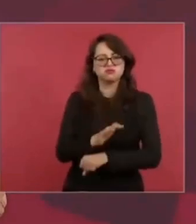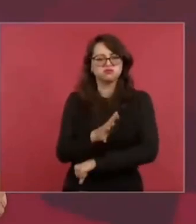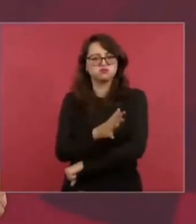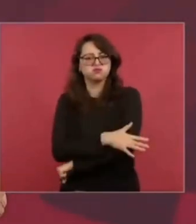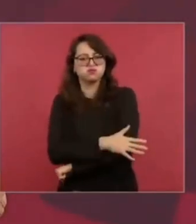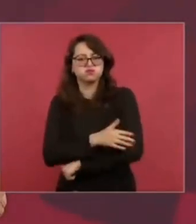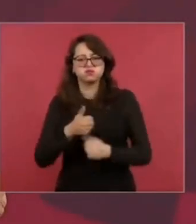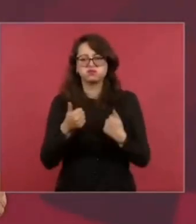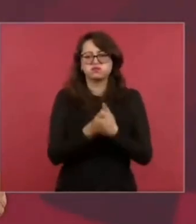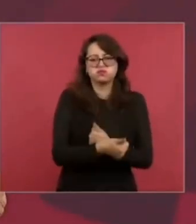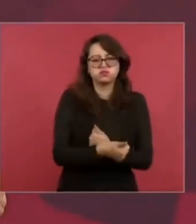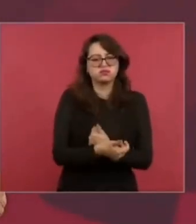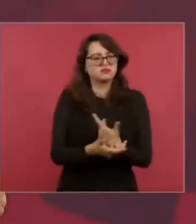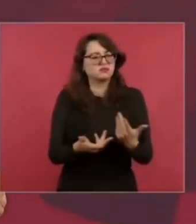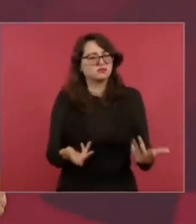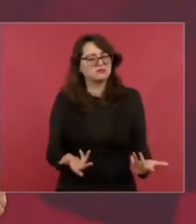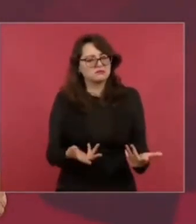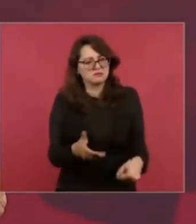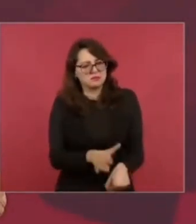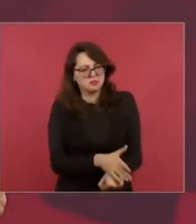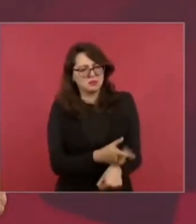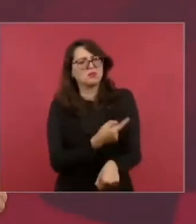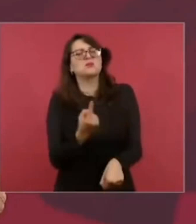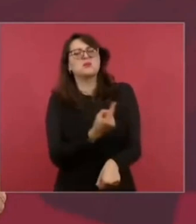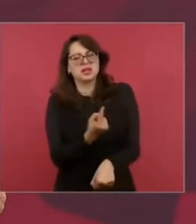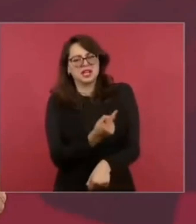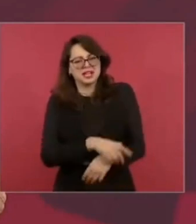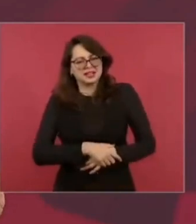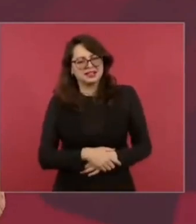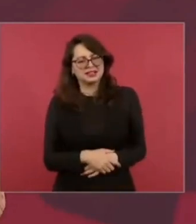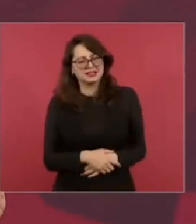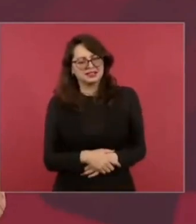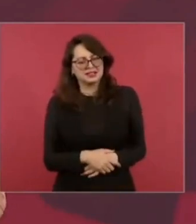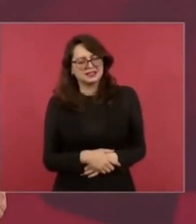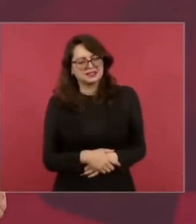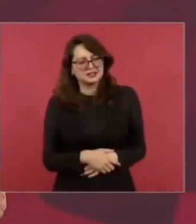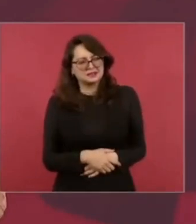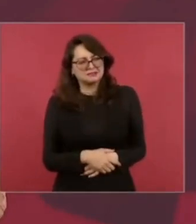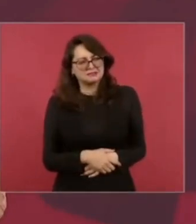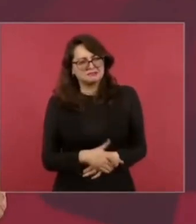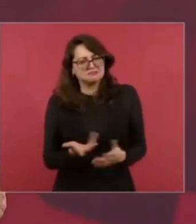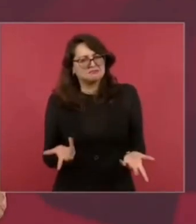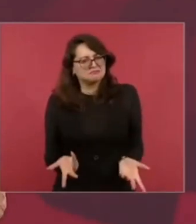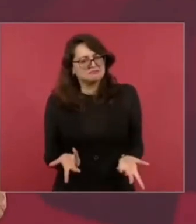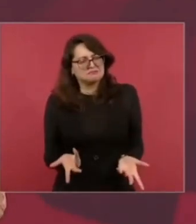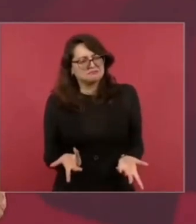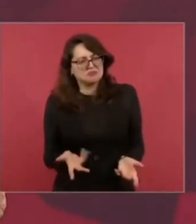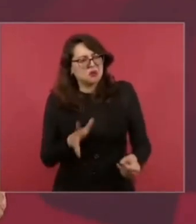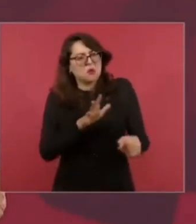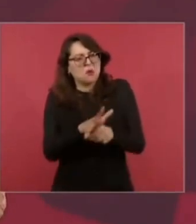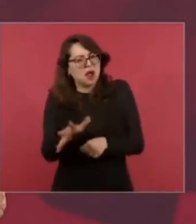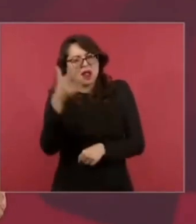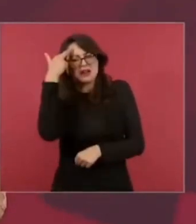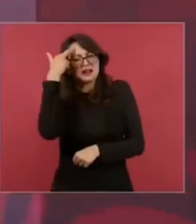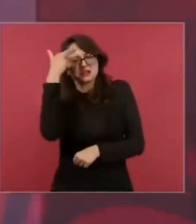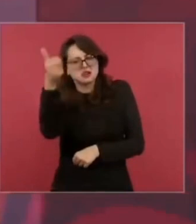2020, ha gastado de 550 a 600 millones de pesos, a un ahorro